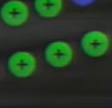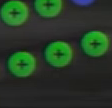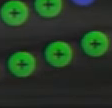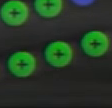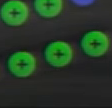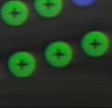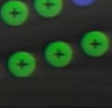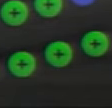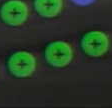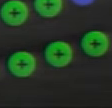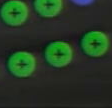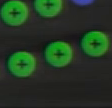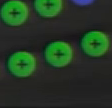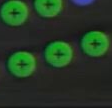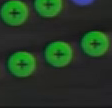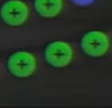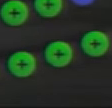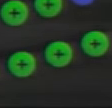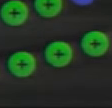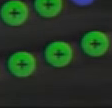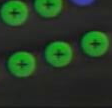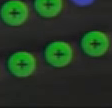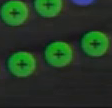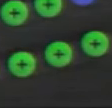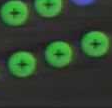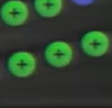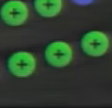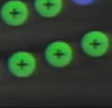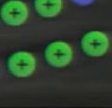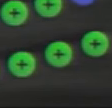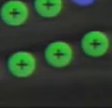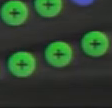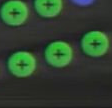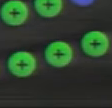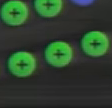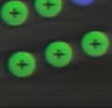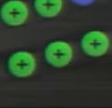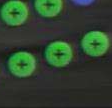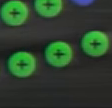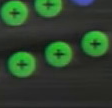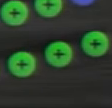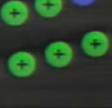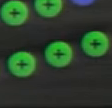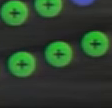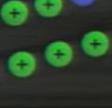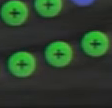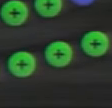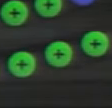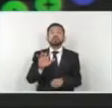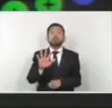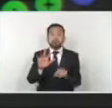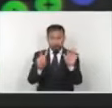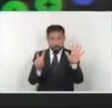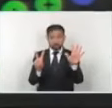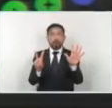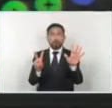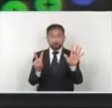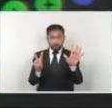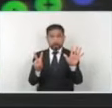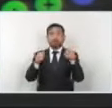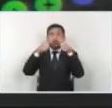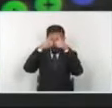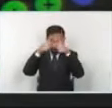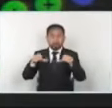Se cierra la votación con 3 votos en contra y con 57 votos